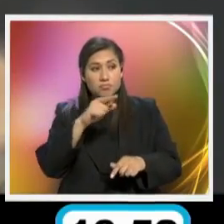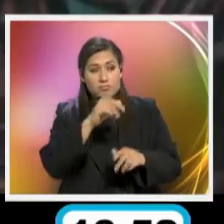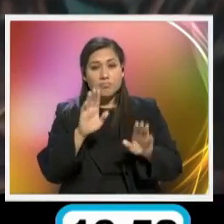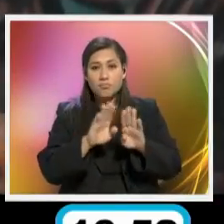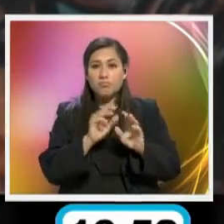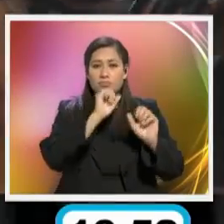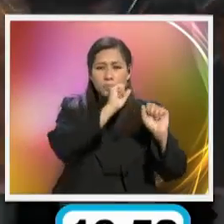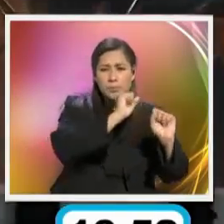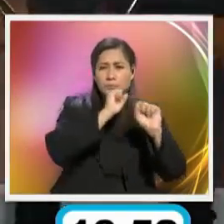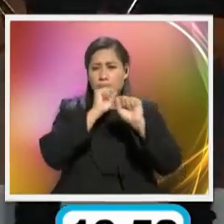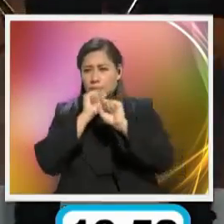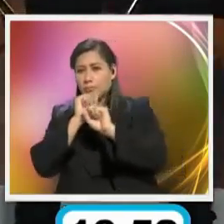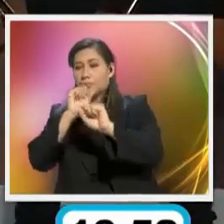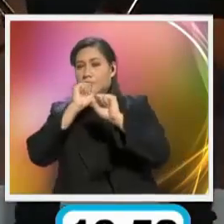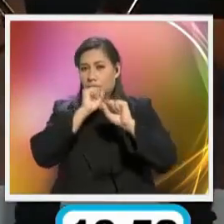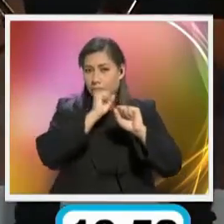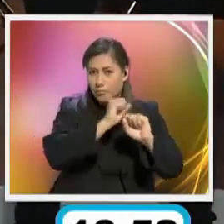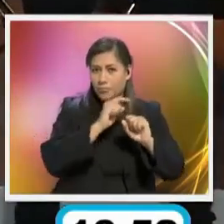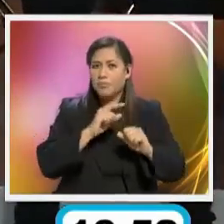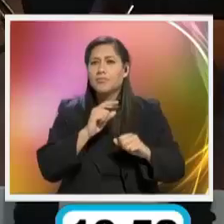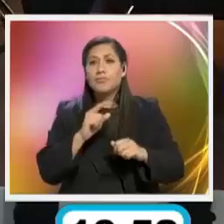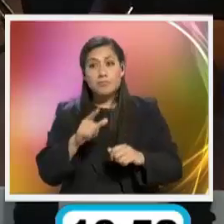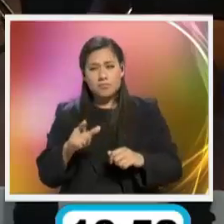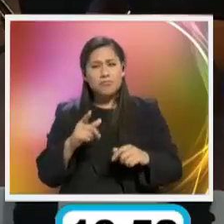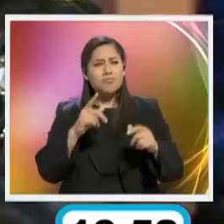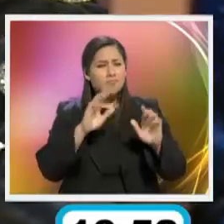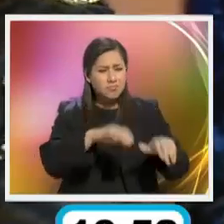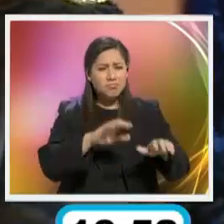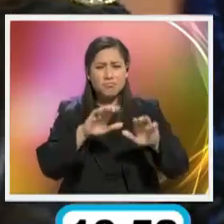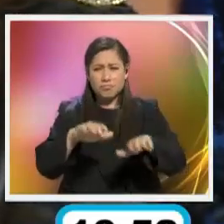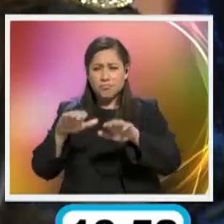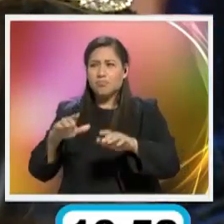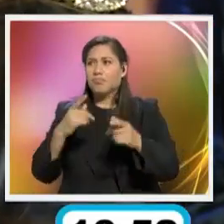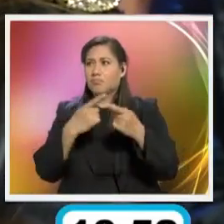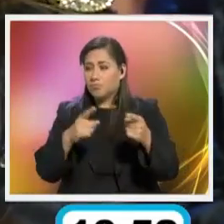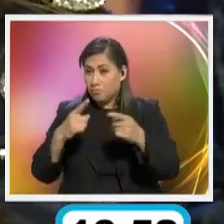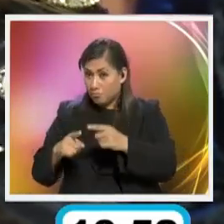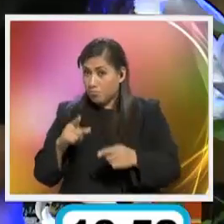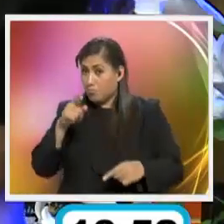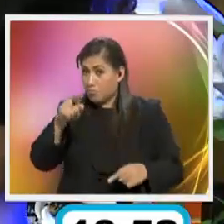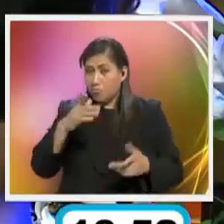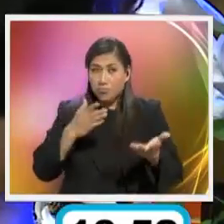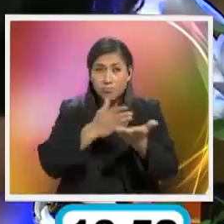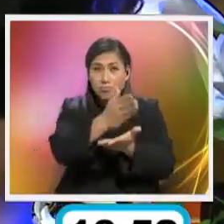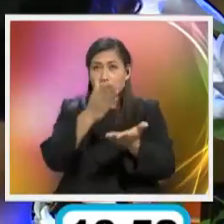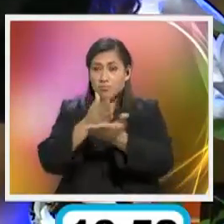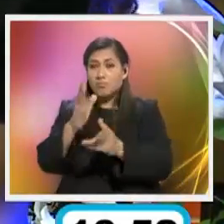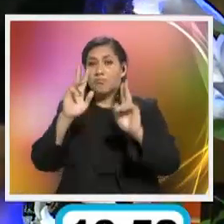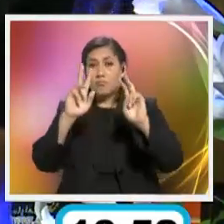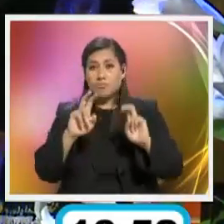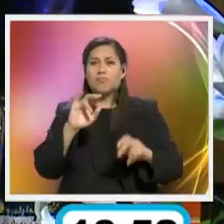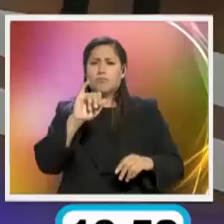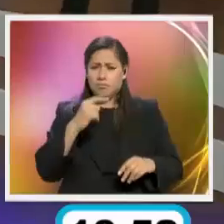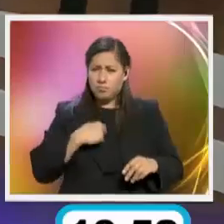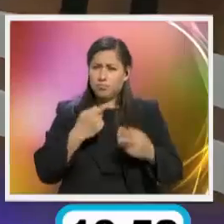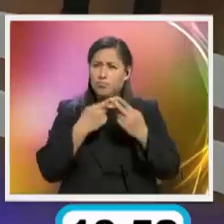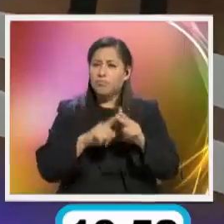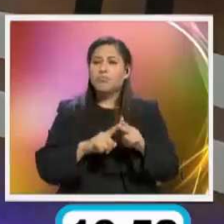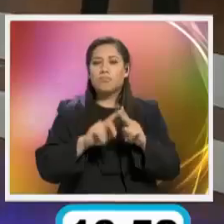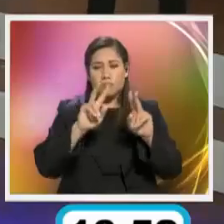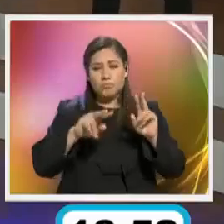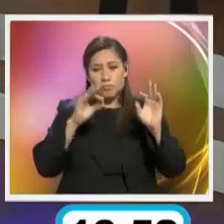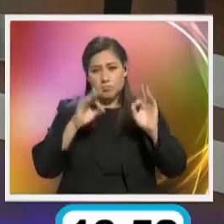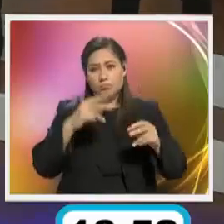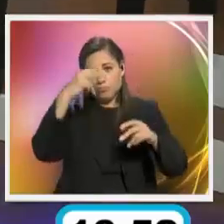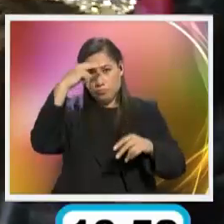la banda. Sí, muy Qué bueno, contenta. tú eres un artista muy versátil porque has estado incursionando en varios géneros. Sí, pues yo inicié en el regional